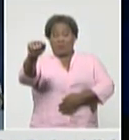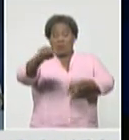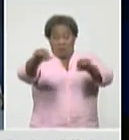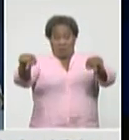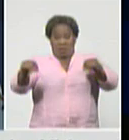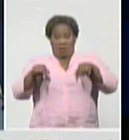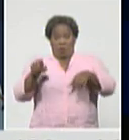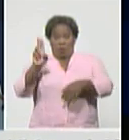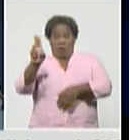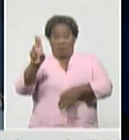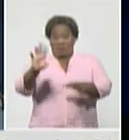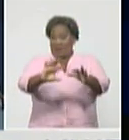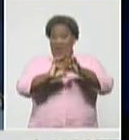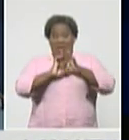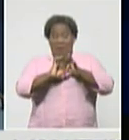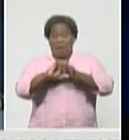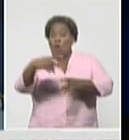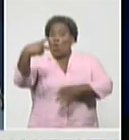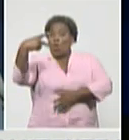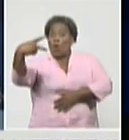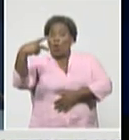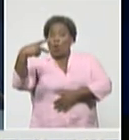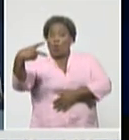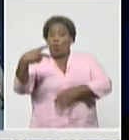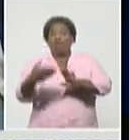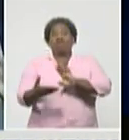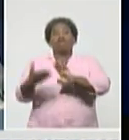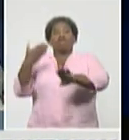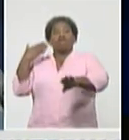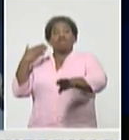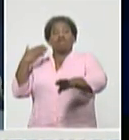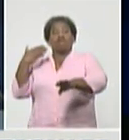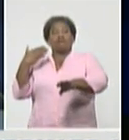los 2 se recuperaron y los 2, bueno, se encuentran